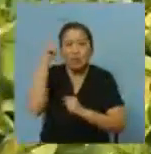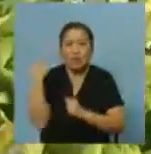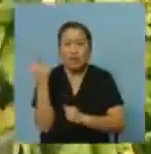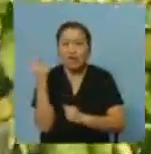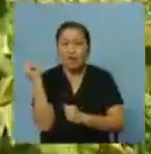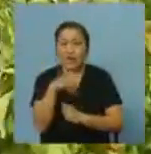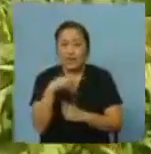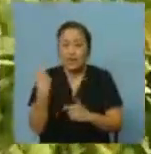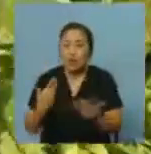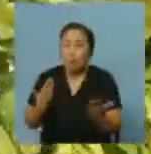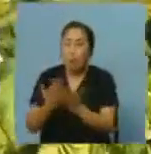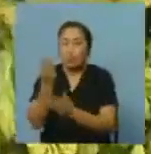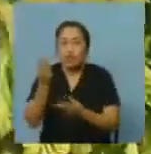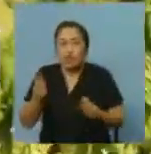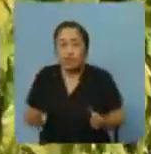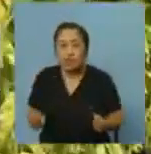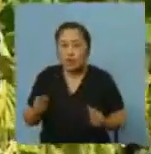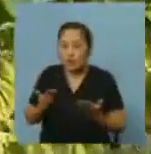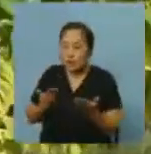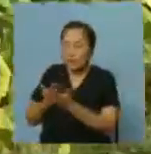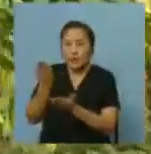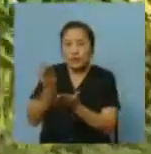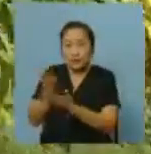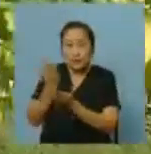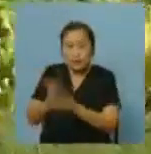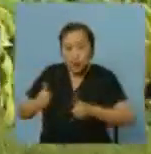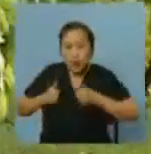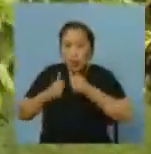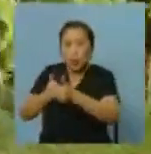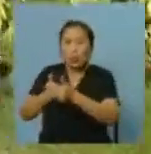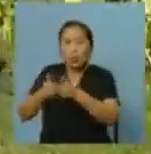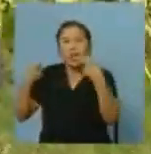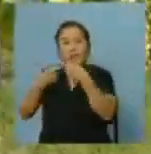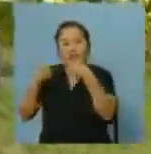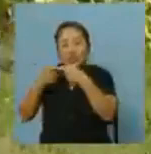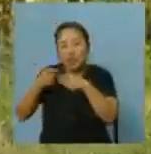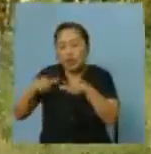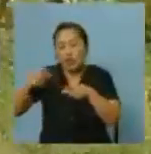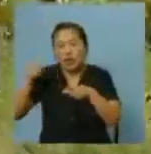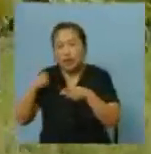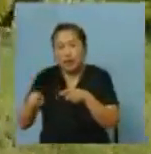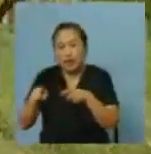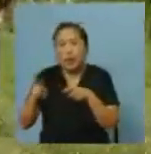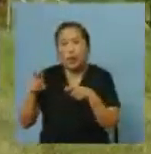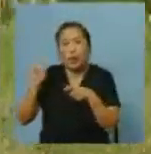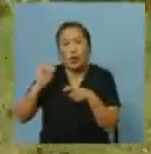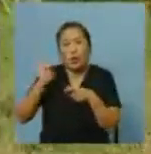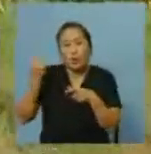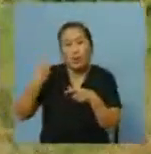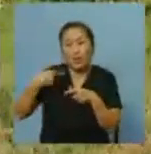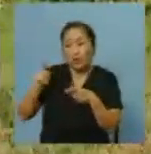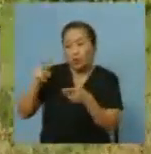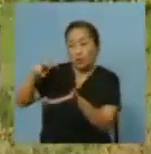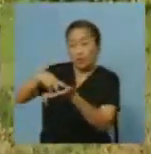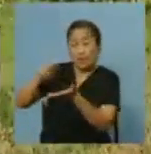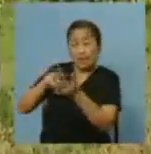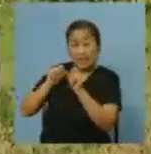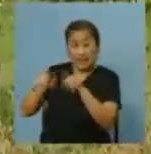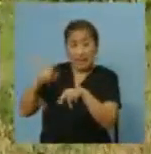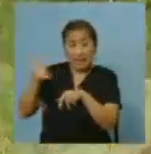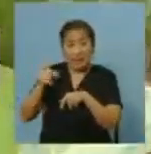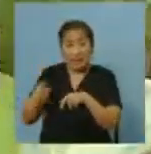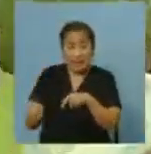esto es lo que debemos solicitar, sí, acompañada por la cooperativa también en ese sentido, pero en el caso de Salta ya también tiene